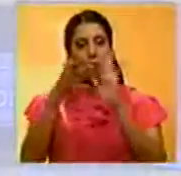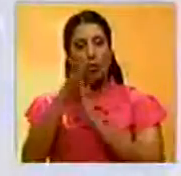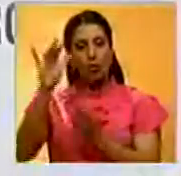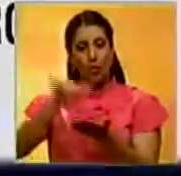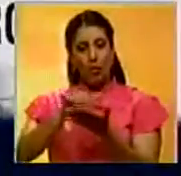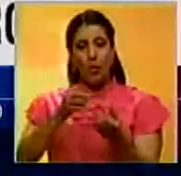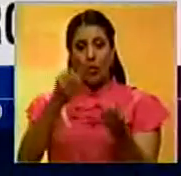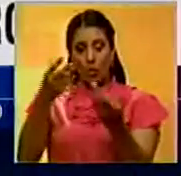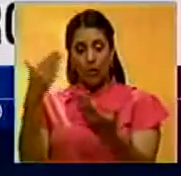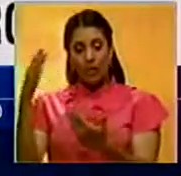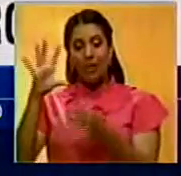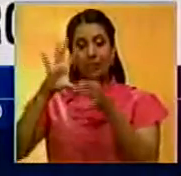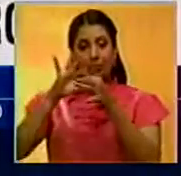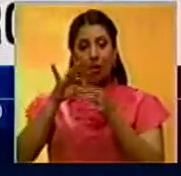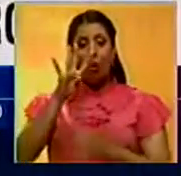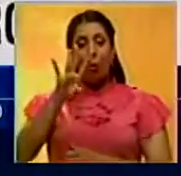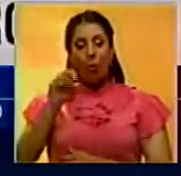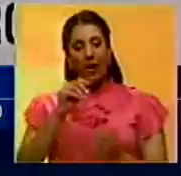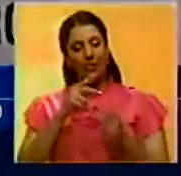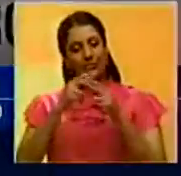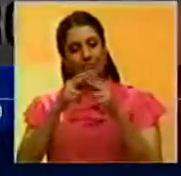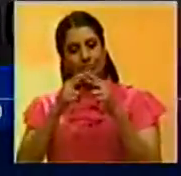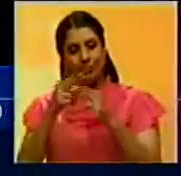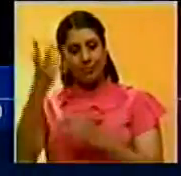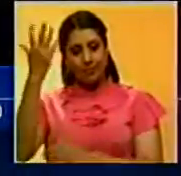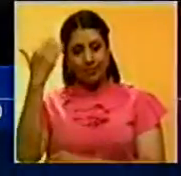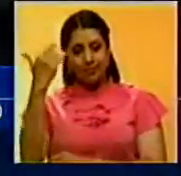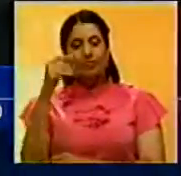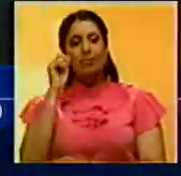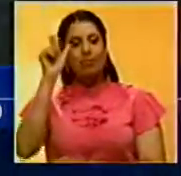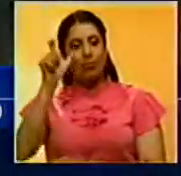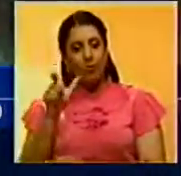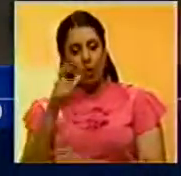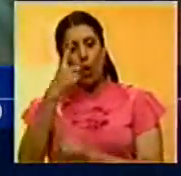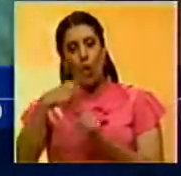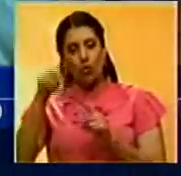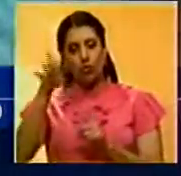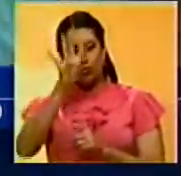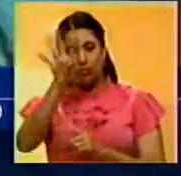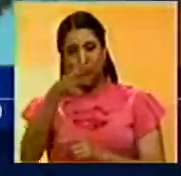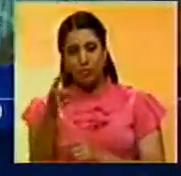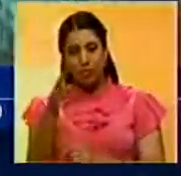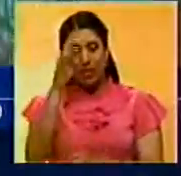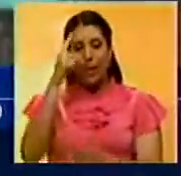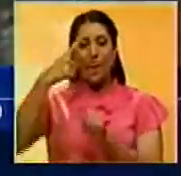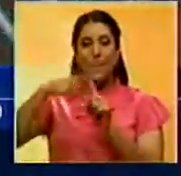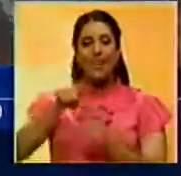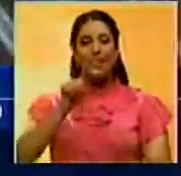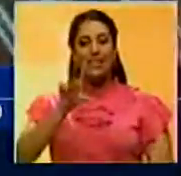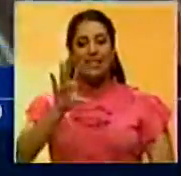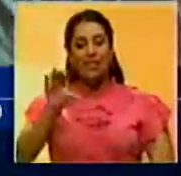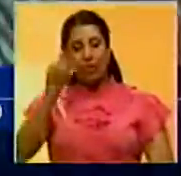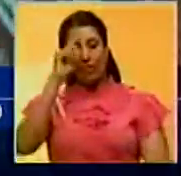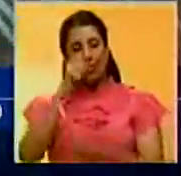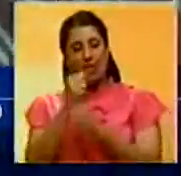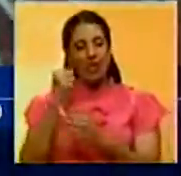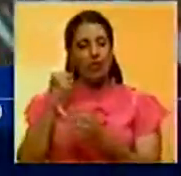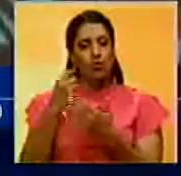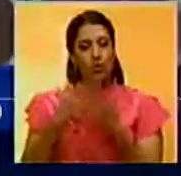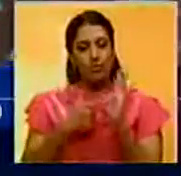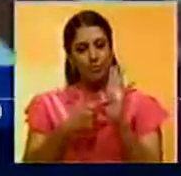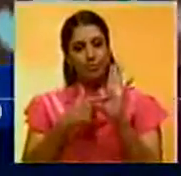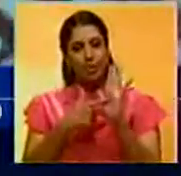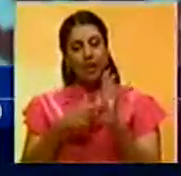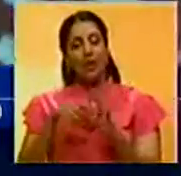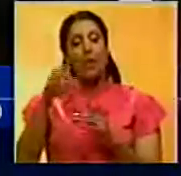nueva donación se unirá a las 40 donadas previamente por Patricia y Gustavo Cisneros, elevando a 150 la colección de obras que podrán ser